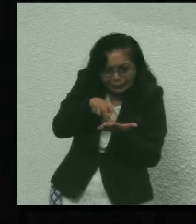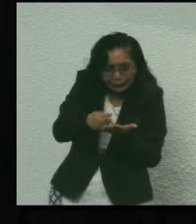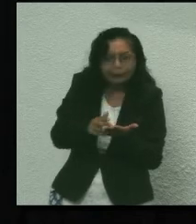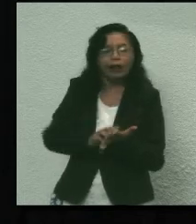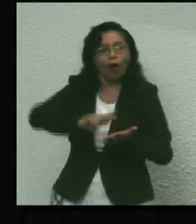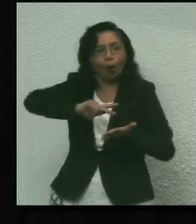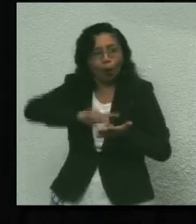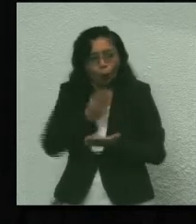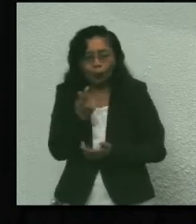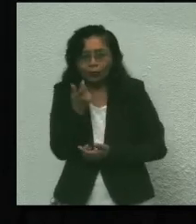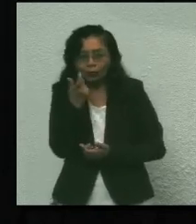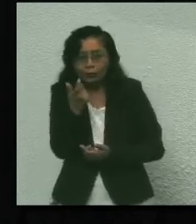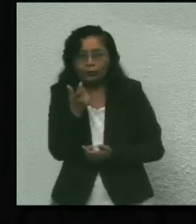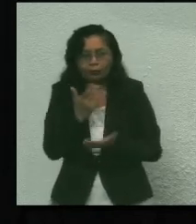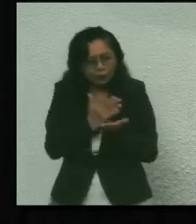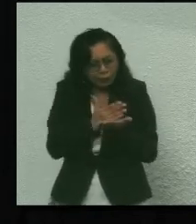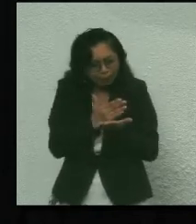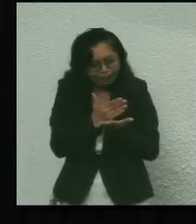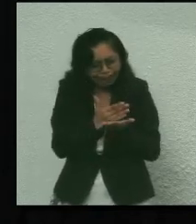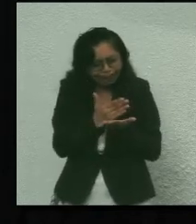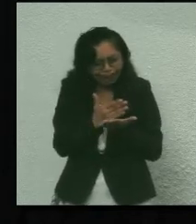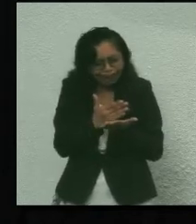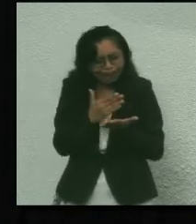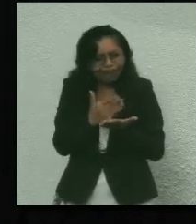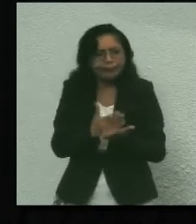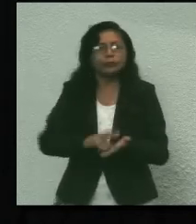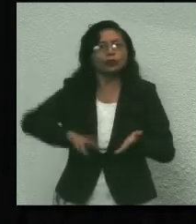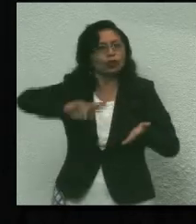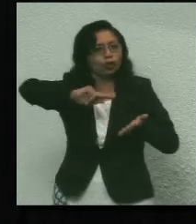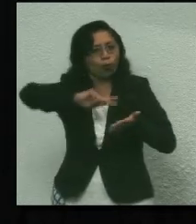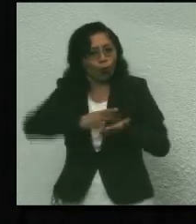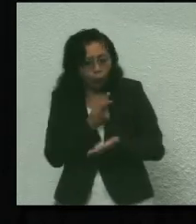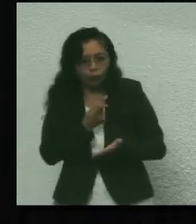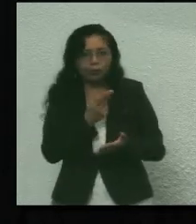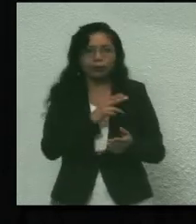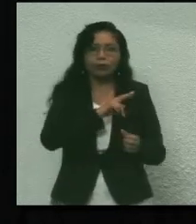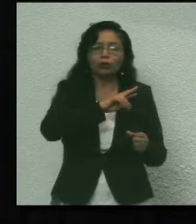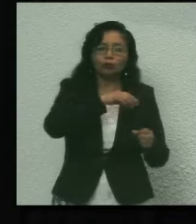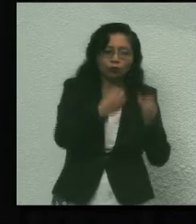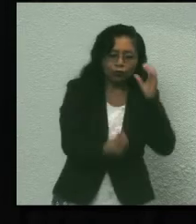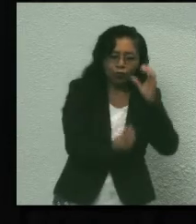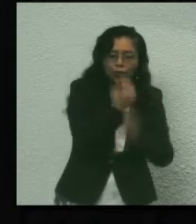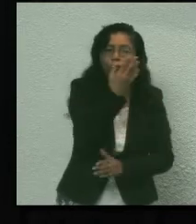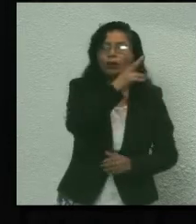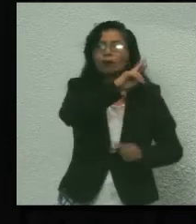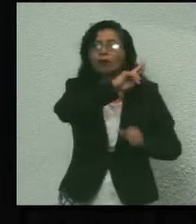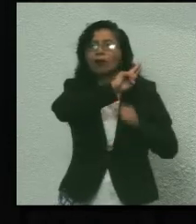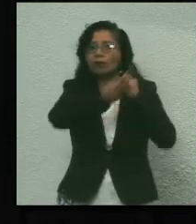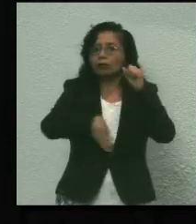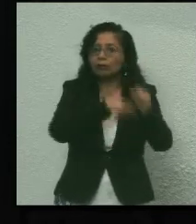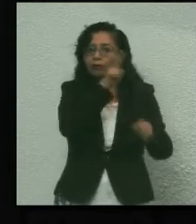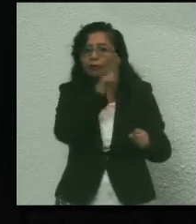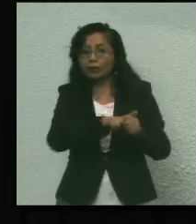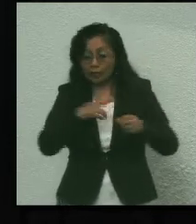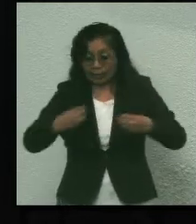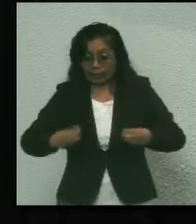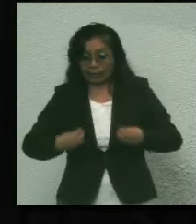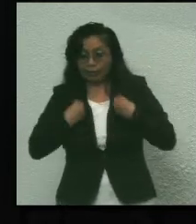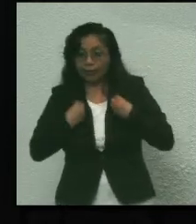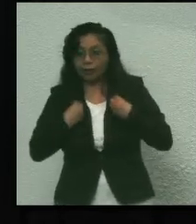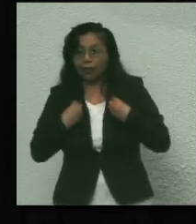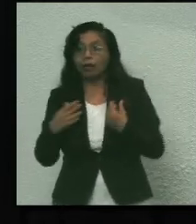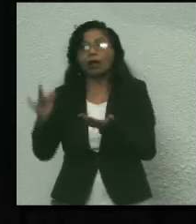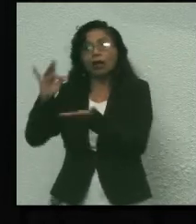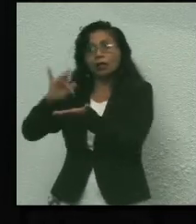reactivación de la economía y volviendo a una nueva normalidad en nuestra forma de vida, es